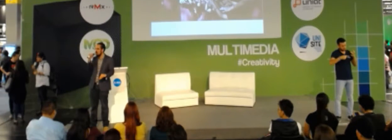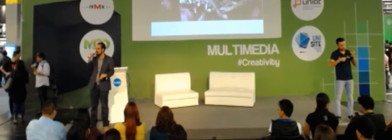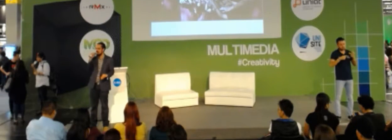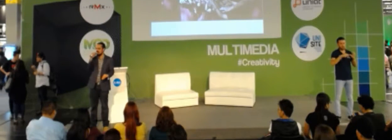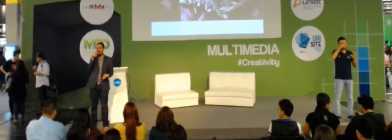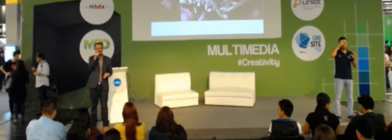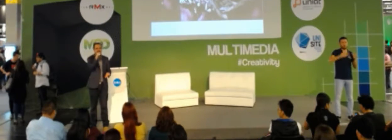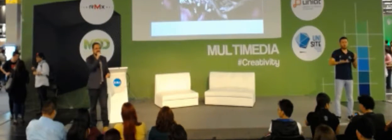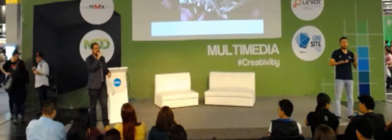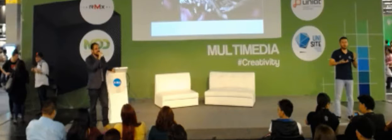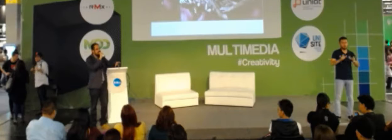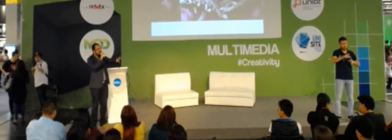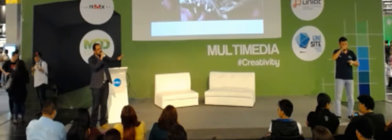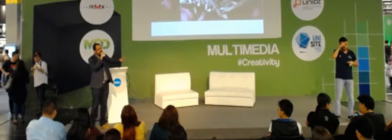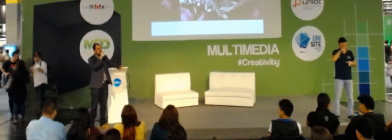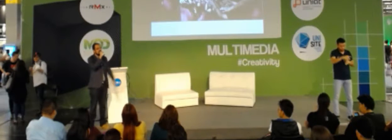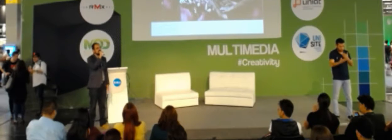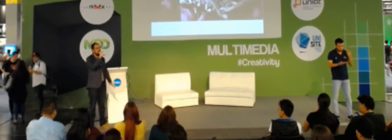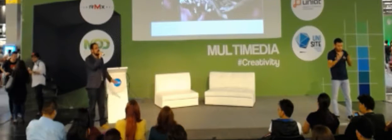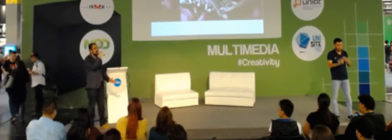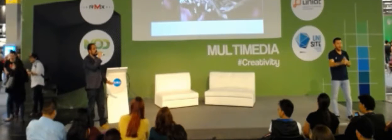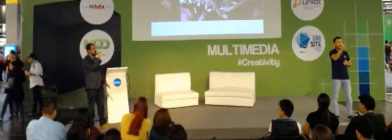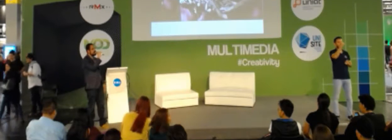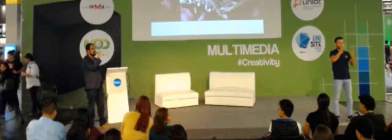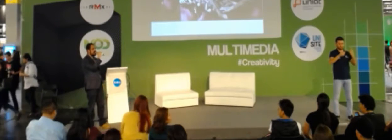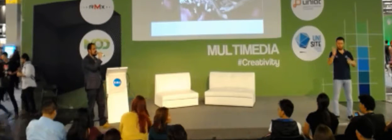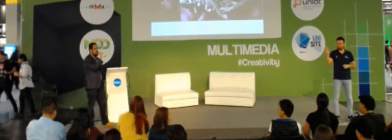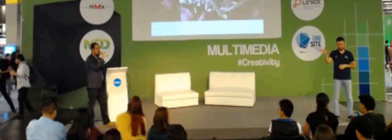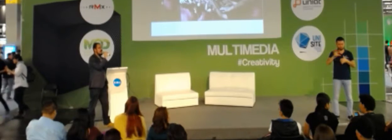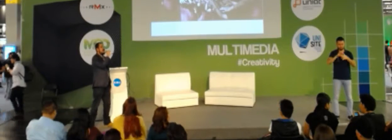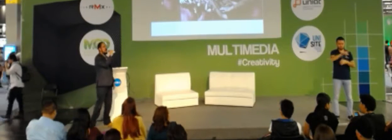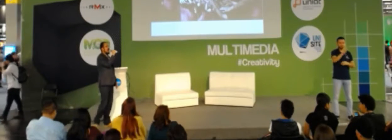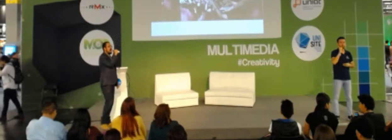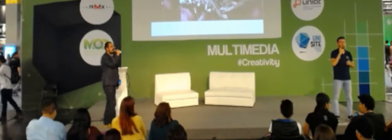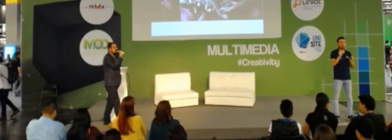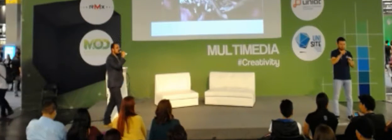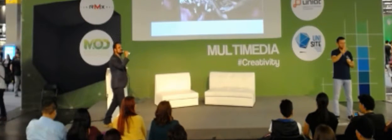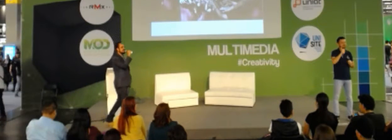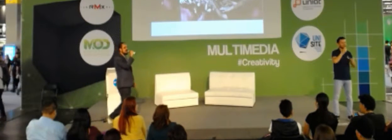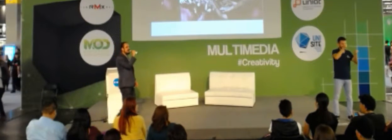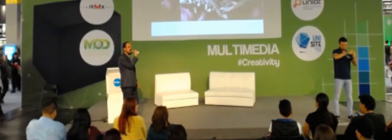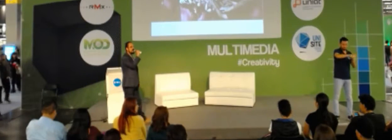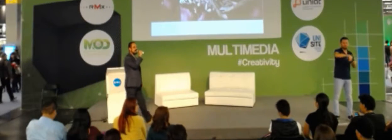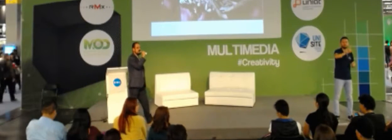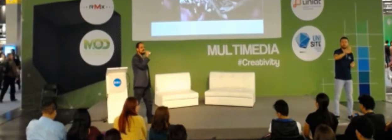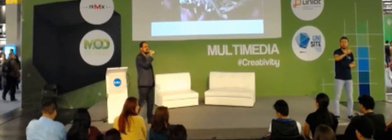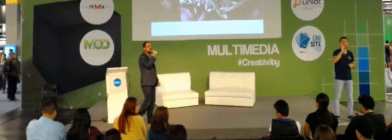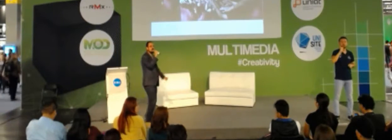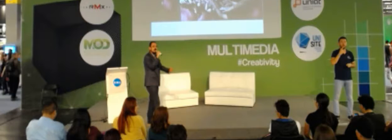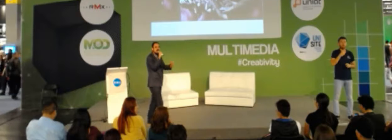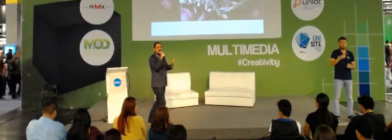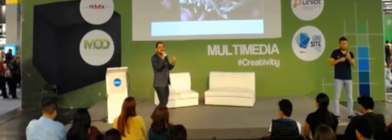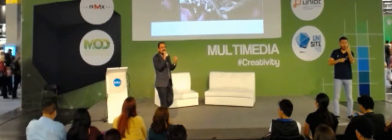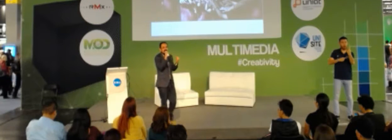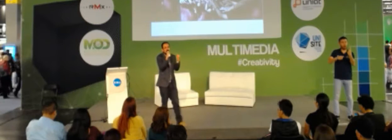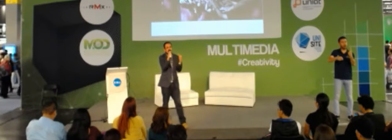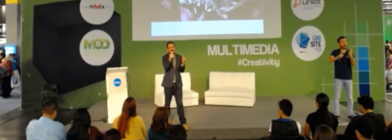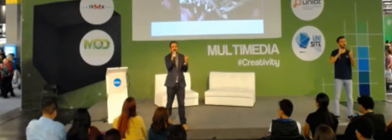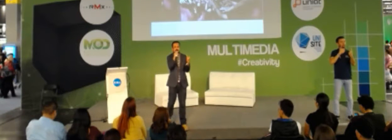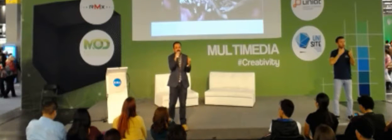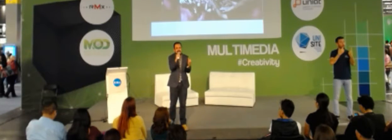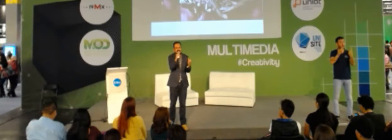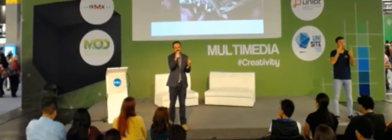México, imagínense, y aquí hay varios chicos sordos y no me dejarán mentir, a un sordo, si bien le va en México, solamente alcanza a